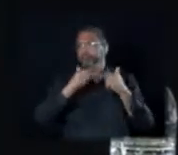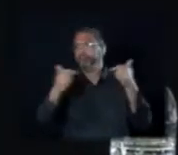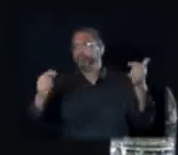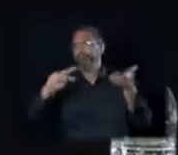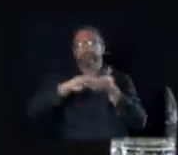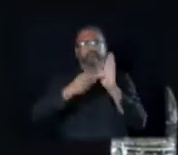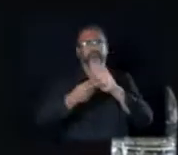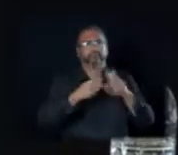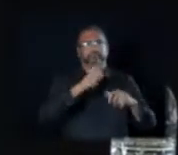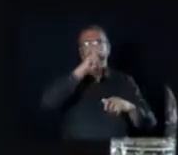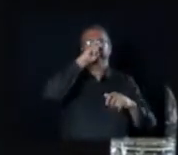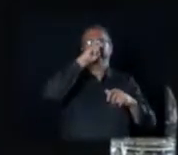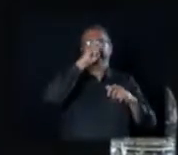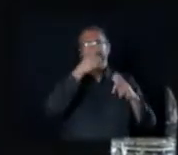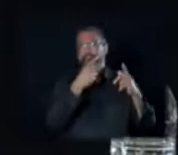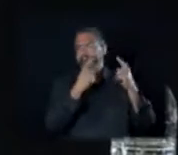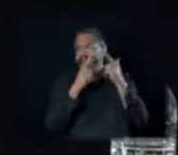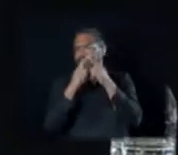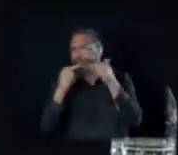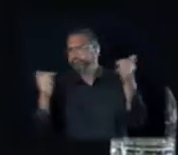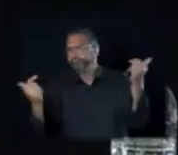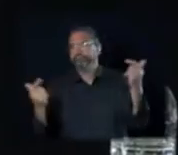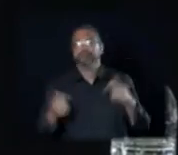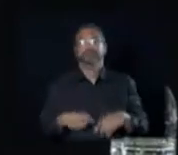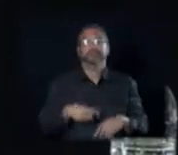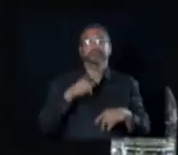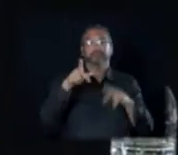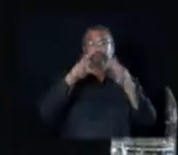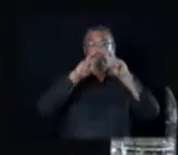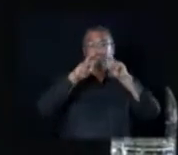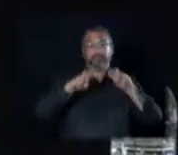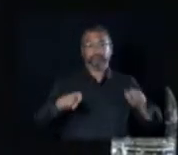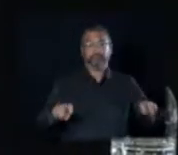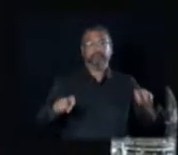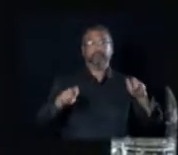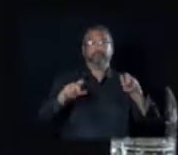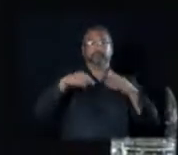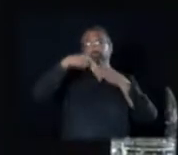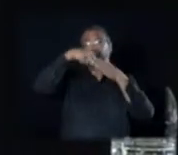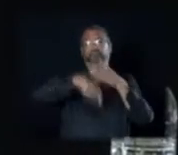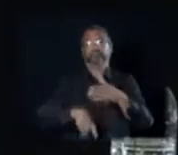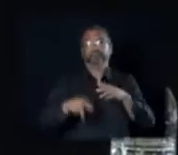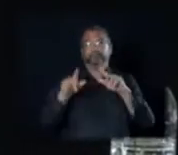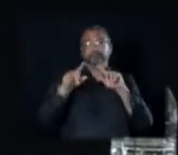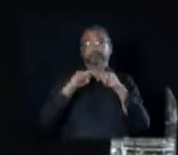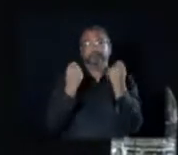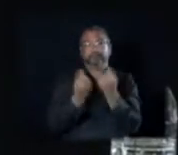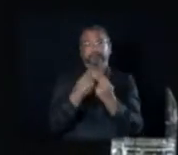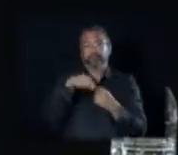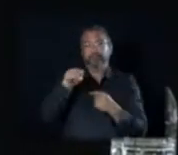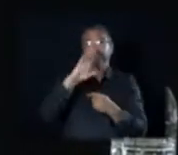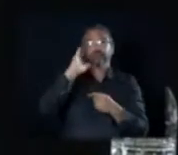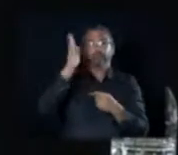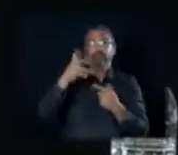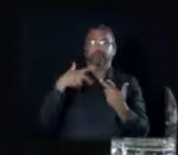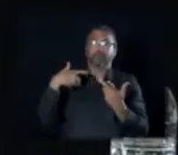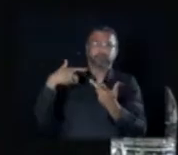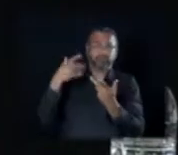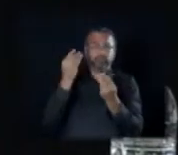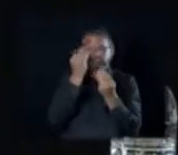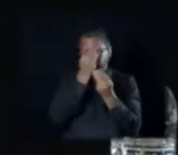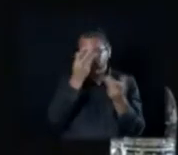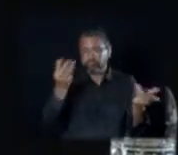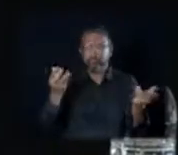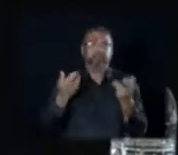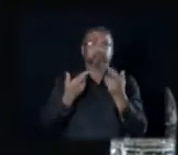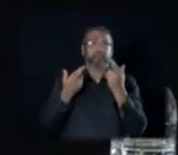legal que esté documentado de esas restricciones. El análisis fiscal, el equipo, estos hallazgos van a ser públicos y vamos a hacer un anuncio